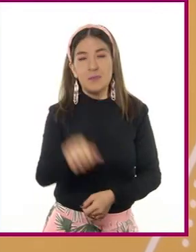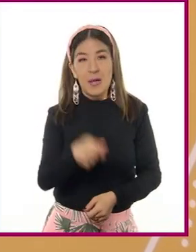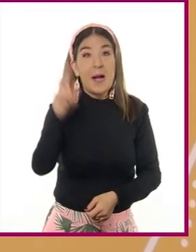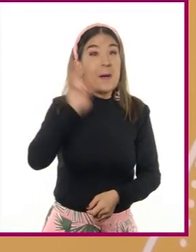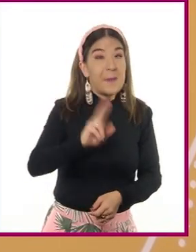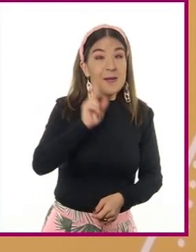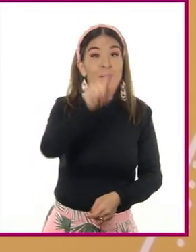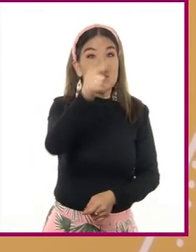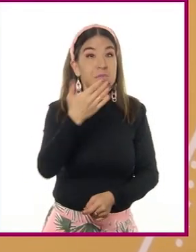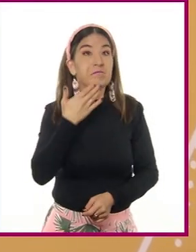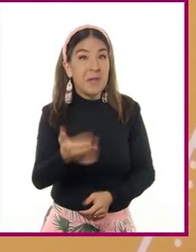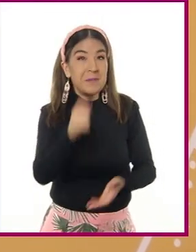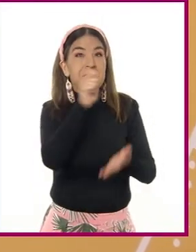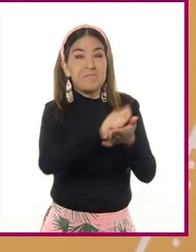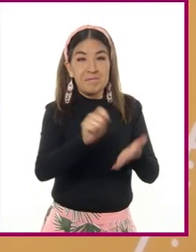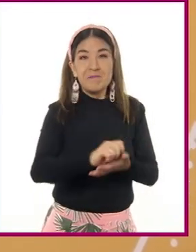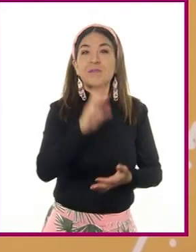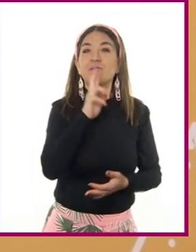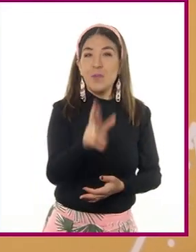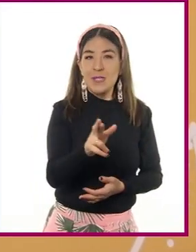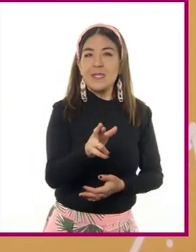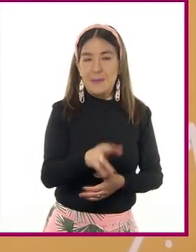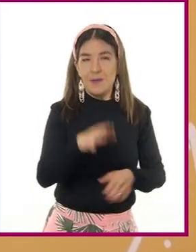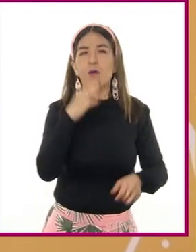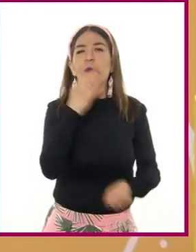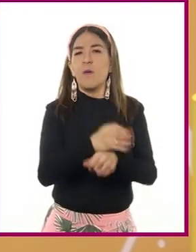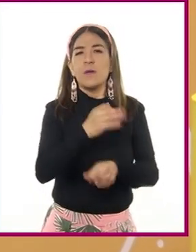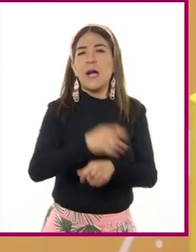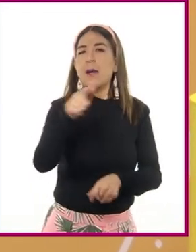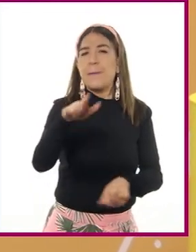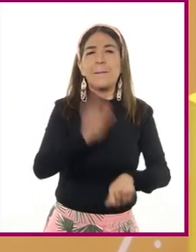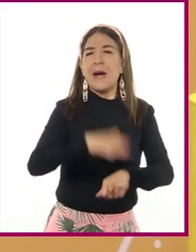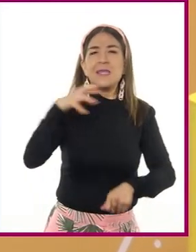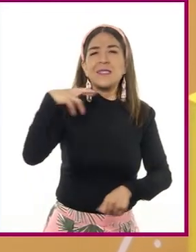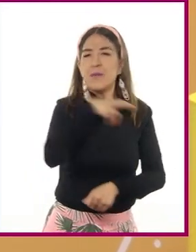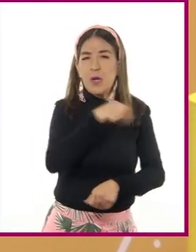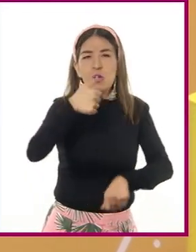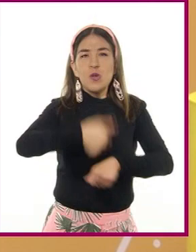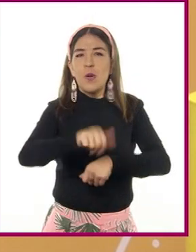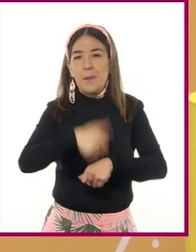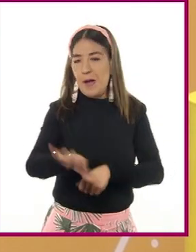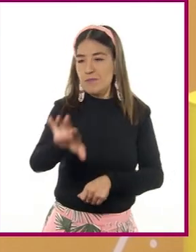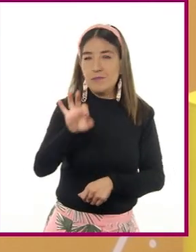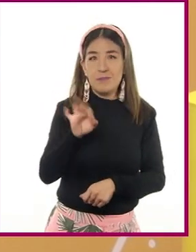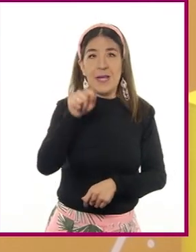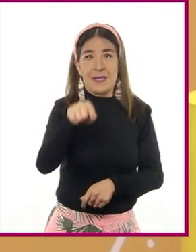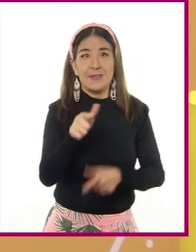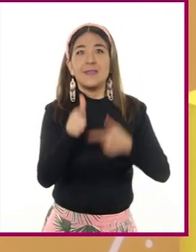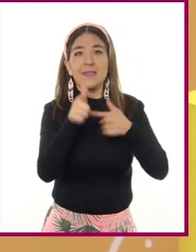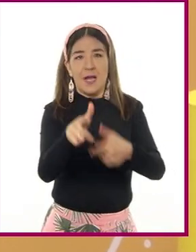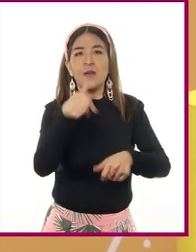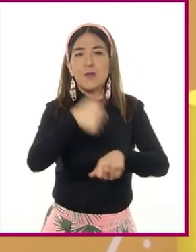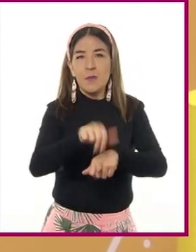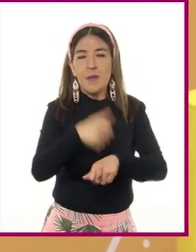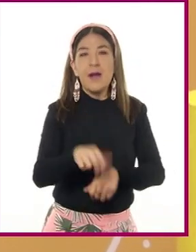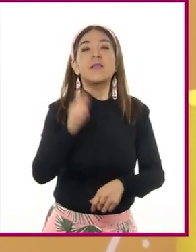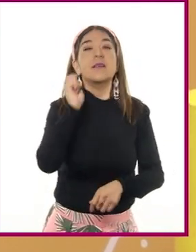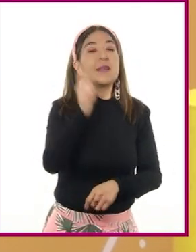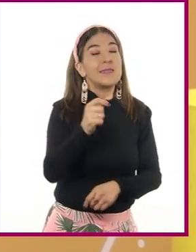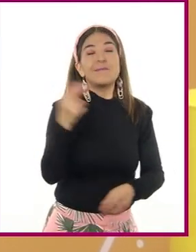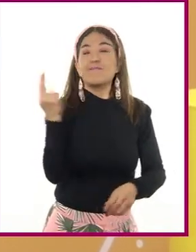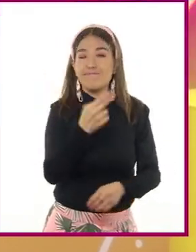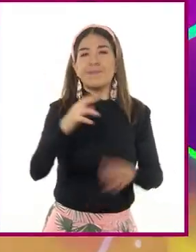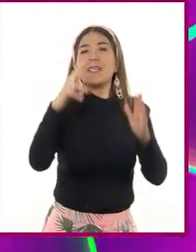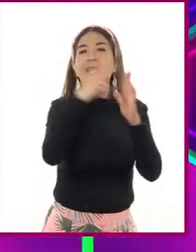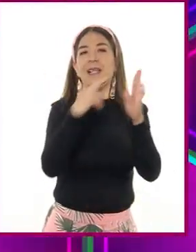si respondieron correctamente. Para encontrar más rápido cualquier término de la sucesión, es de utilidad conocer su